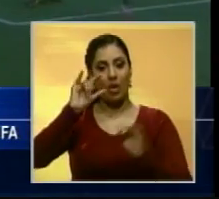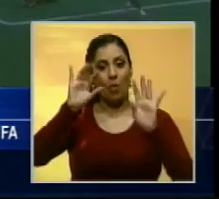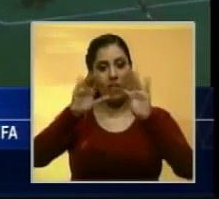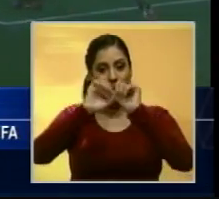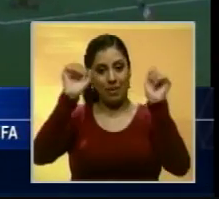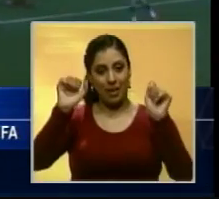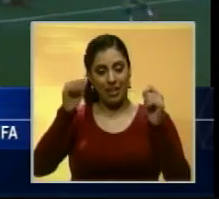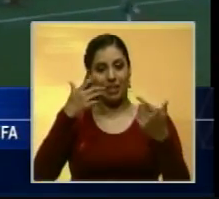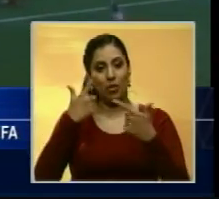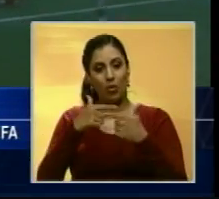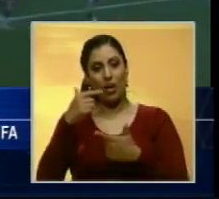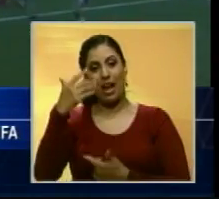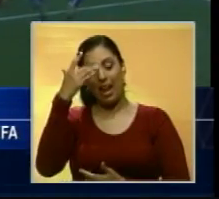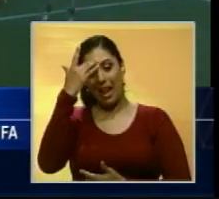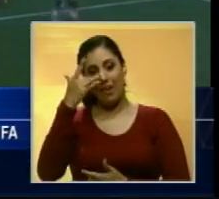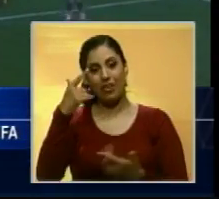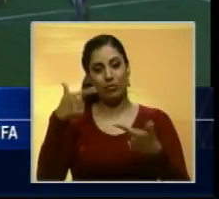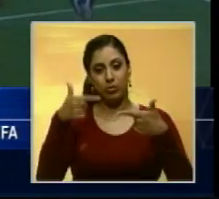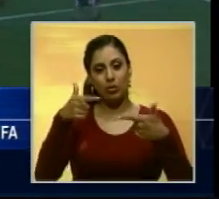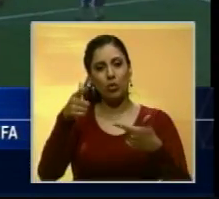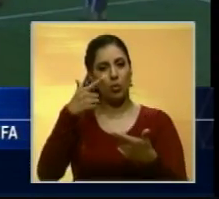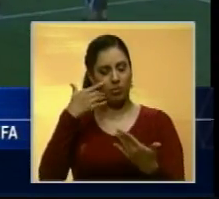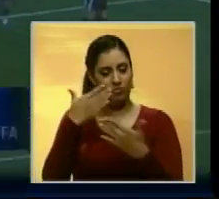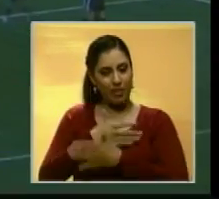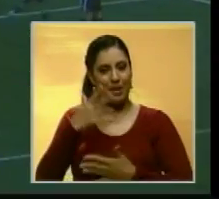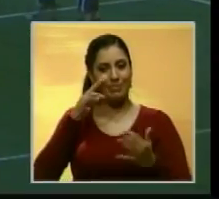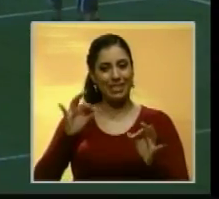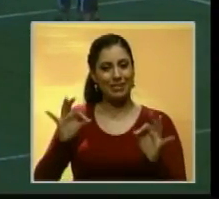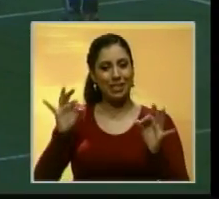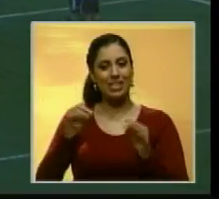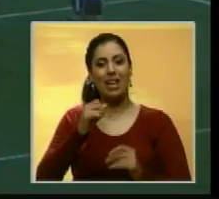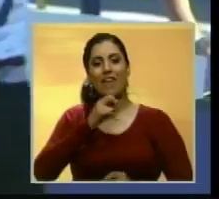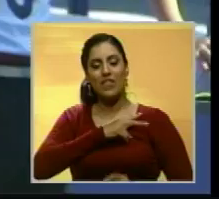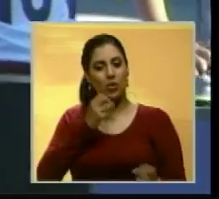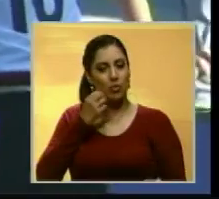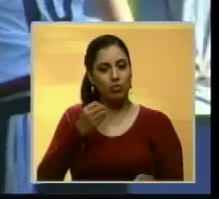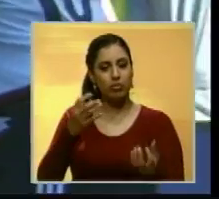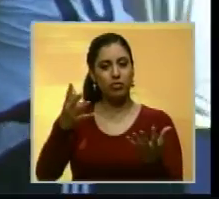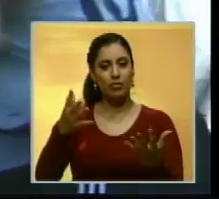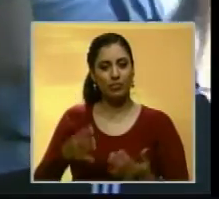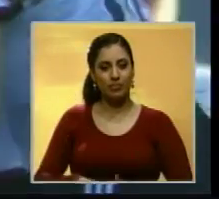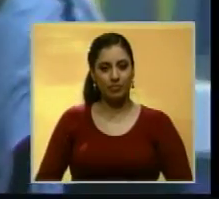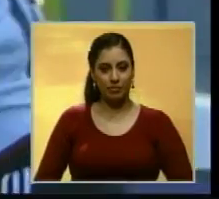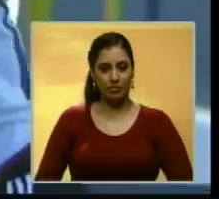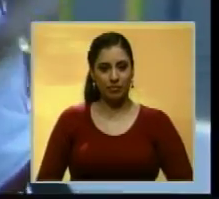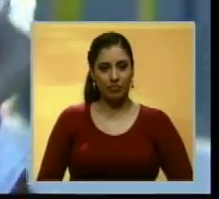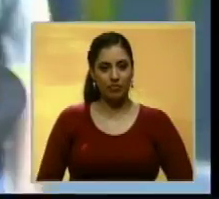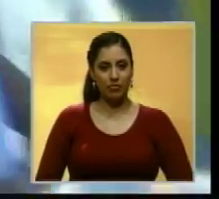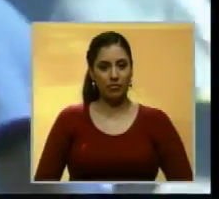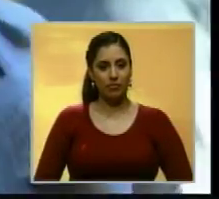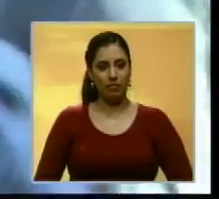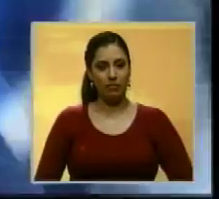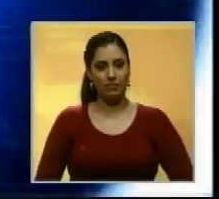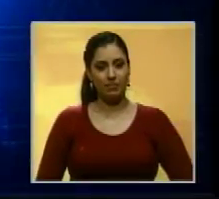mañana frente a Camerún y usted podrá disfrutar este compromiso en exclusiva por Venevisión.